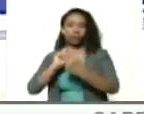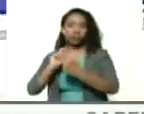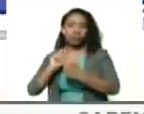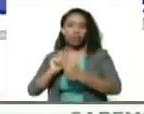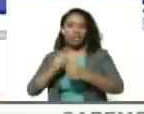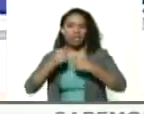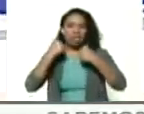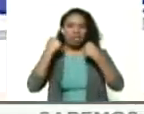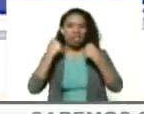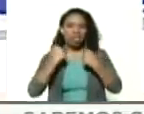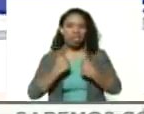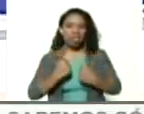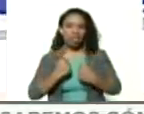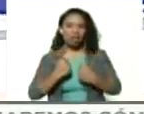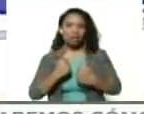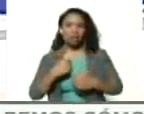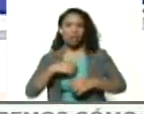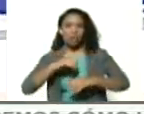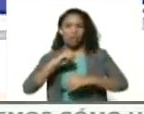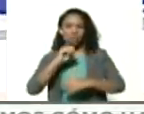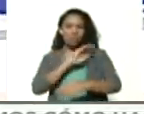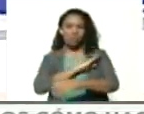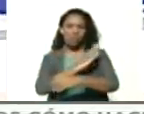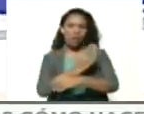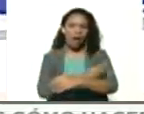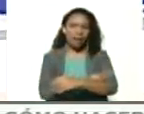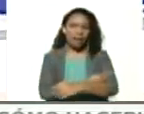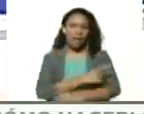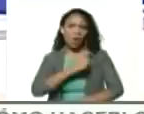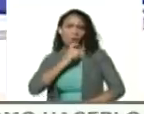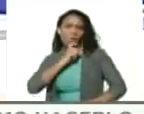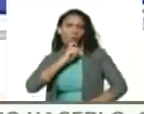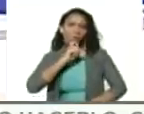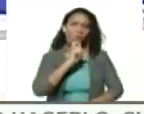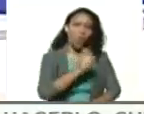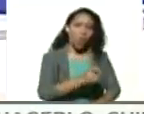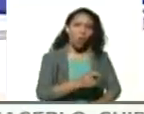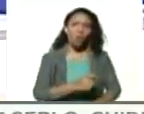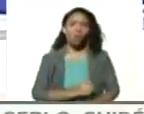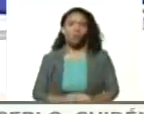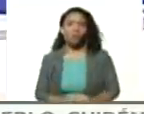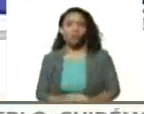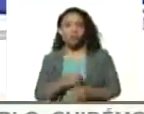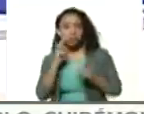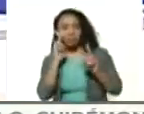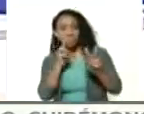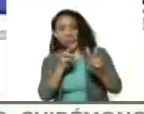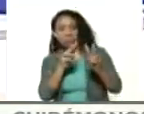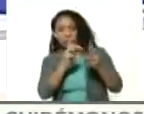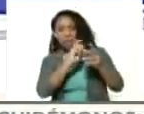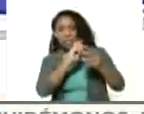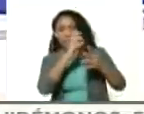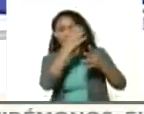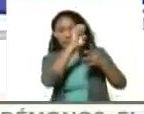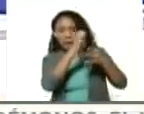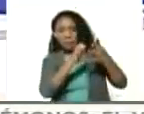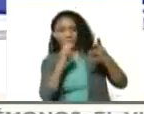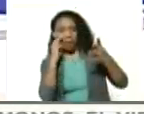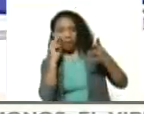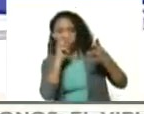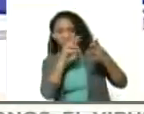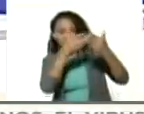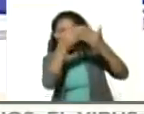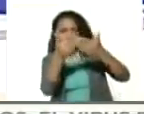intemperante, extremista, de odio. Fueron elementos que hay que estudiar, que hay que